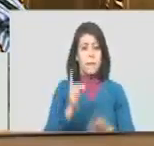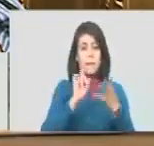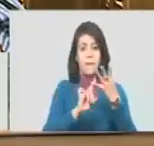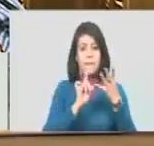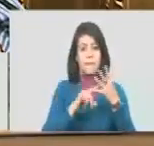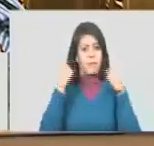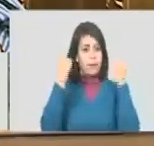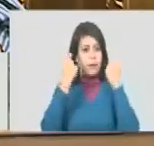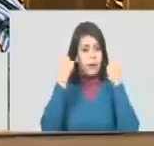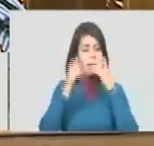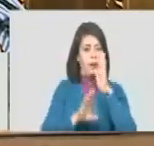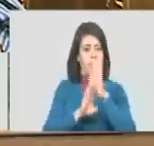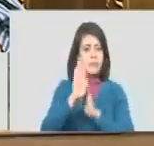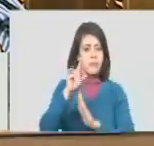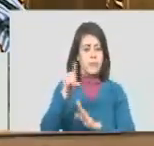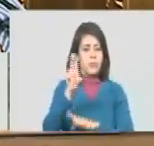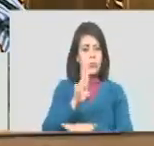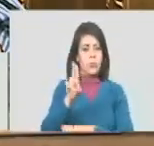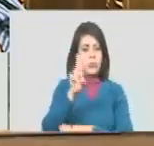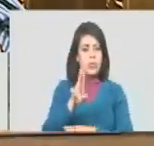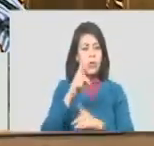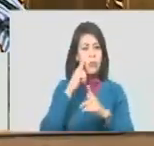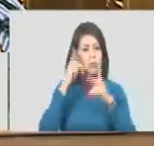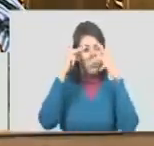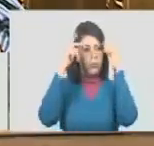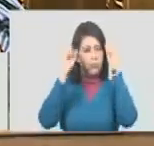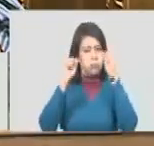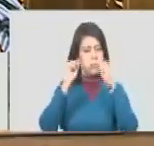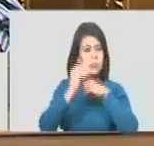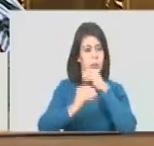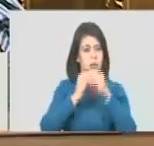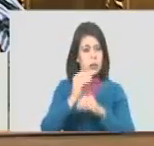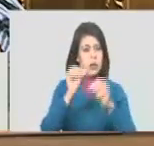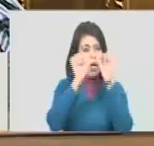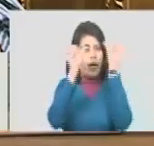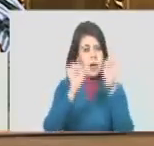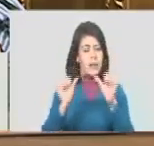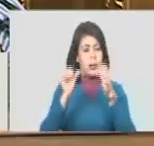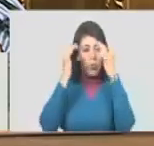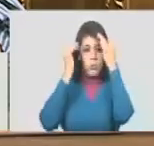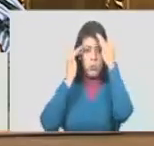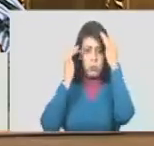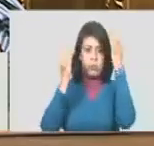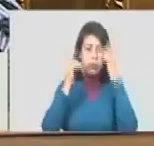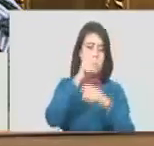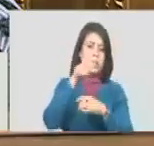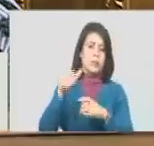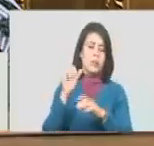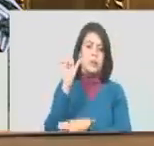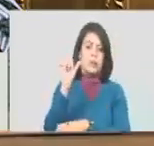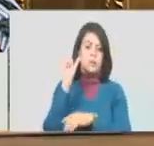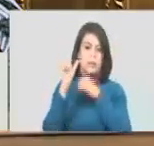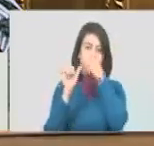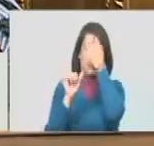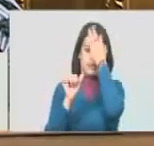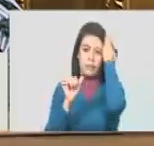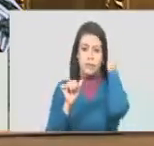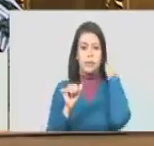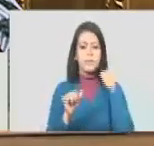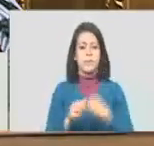4. Promover el desarrollo y utilidad del potencial creativo, artístico e intelectual de las personas con trastorno del